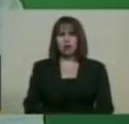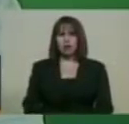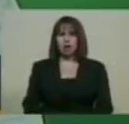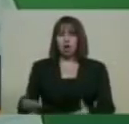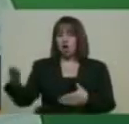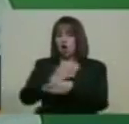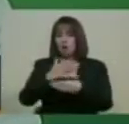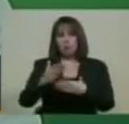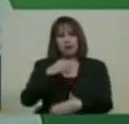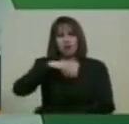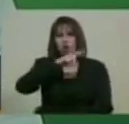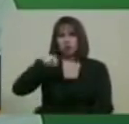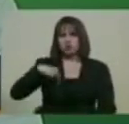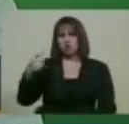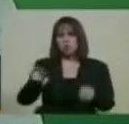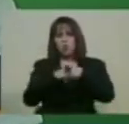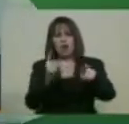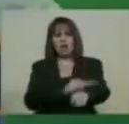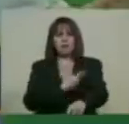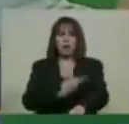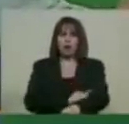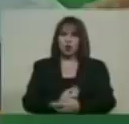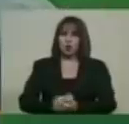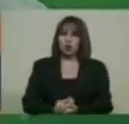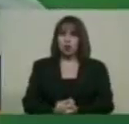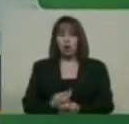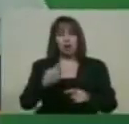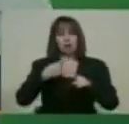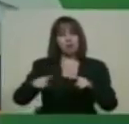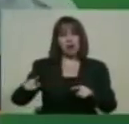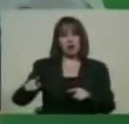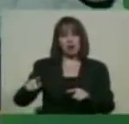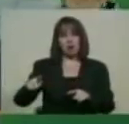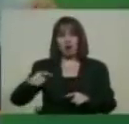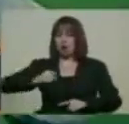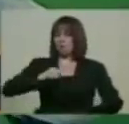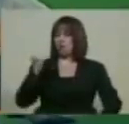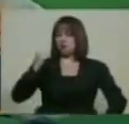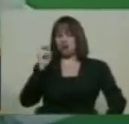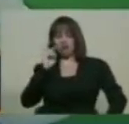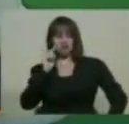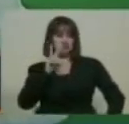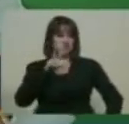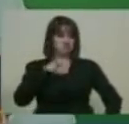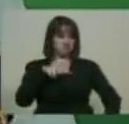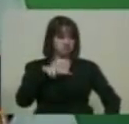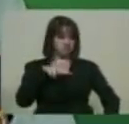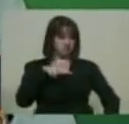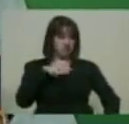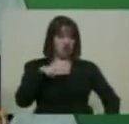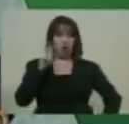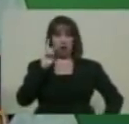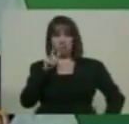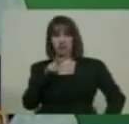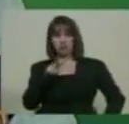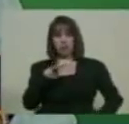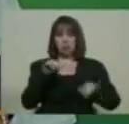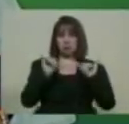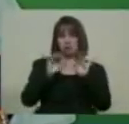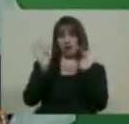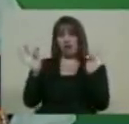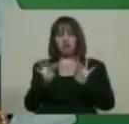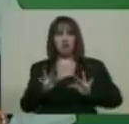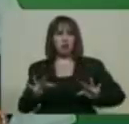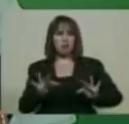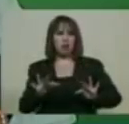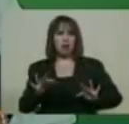comparten con nosotros como hermanos. Pero la oligarquía bogotana siempre nos ha visto de la misma forma. Por eso la